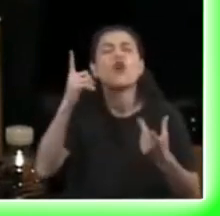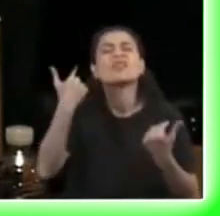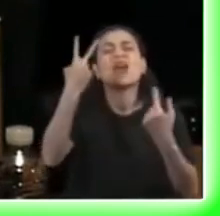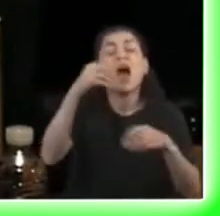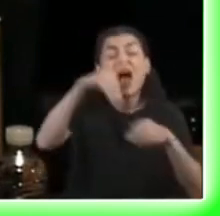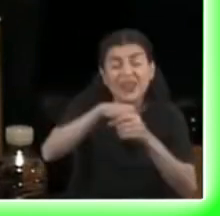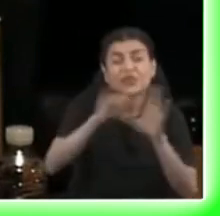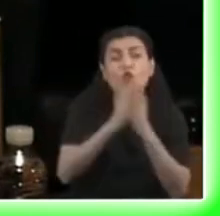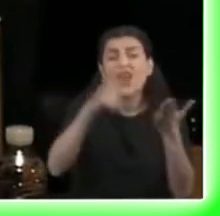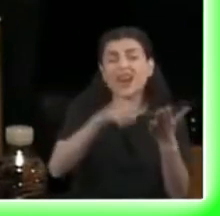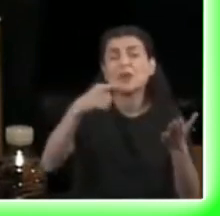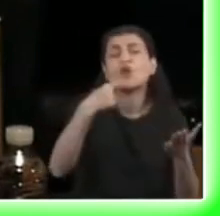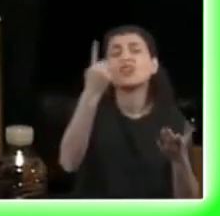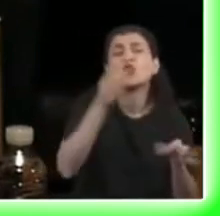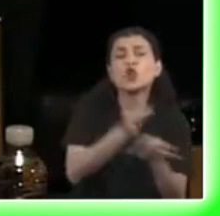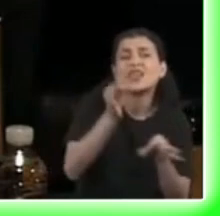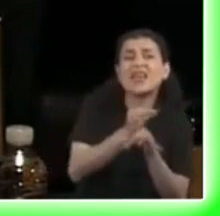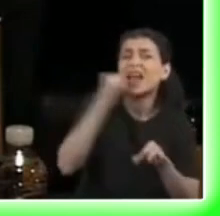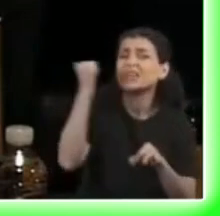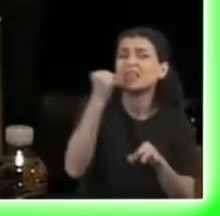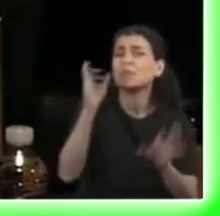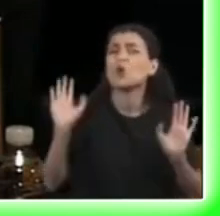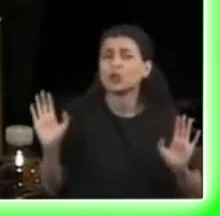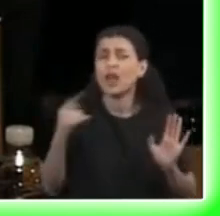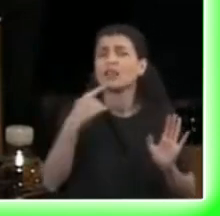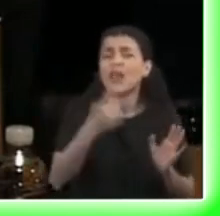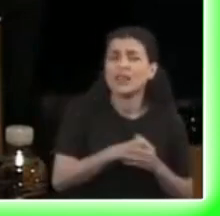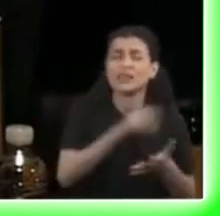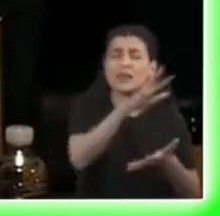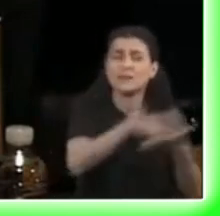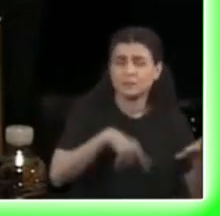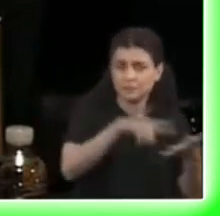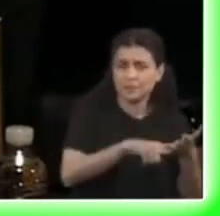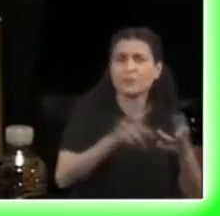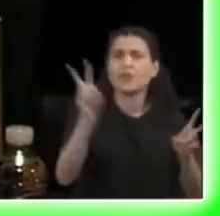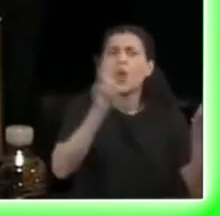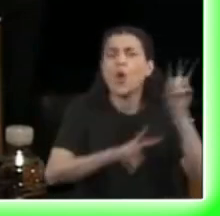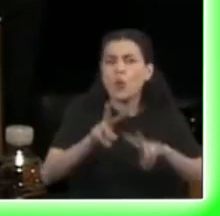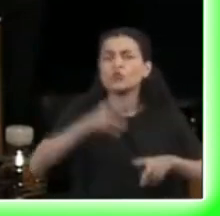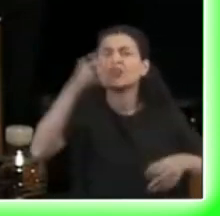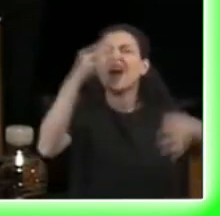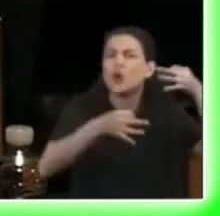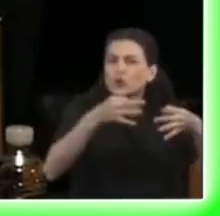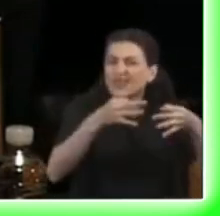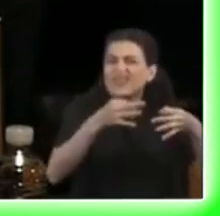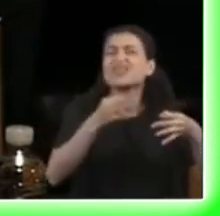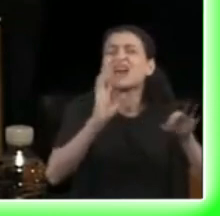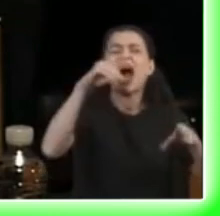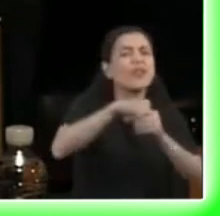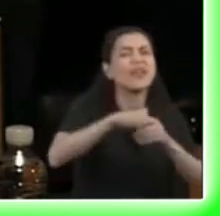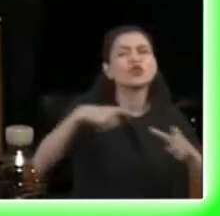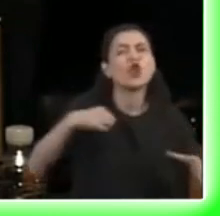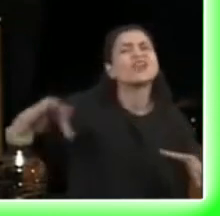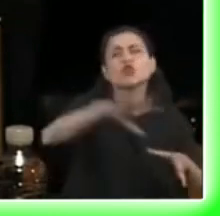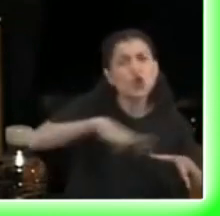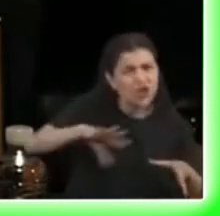enseñanzas importantes que nos deja ese texto. La importancia de perseguir la justicia como condición básica para una sociedad